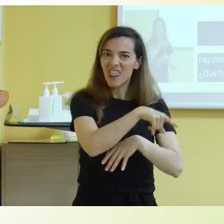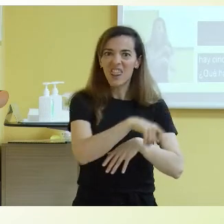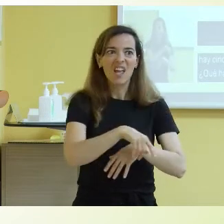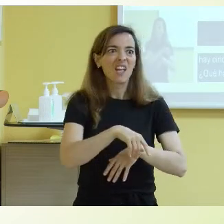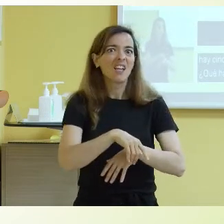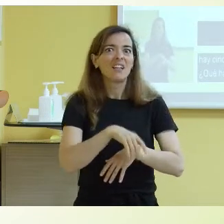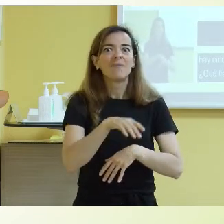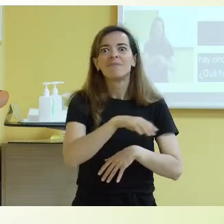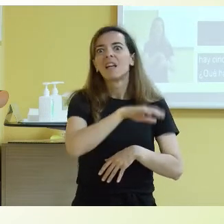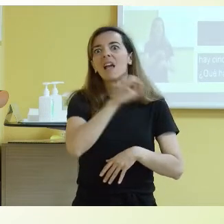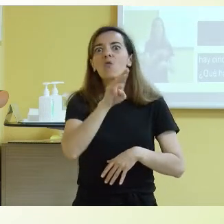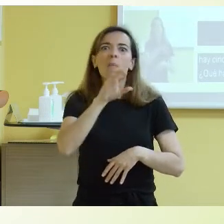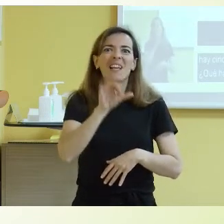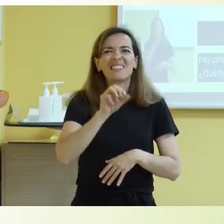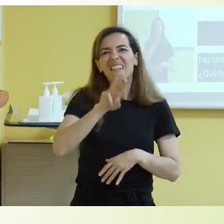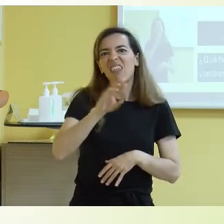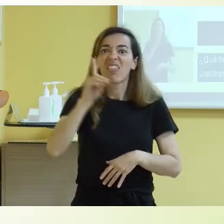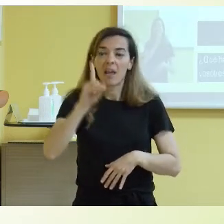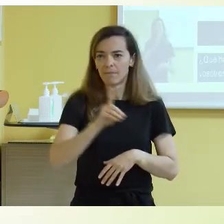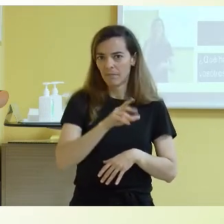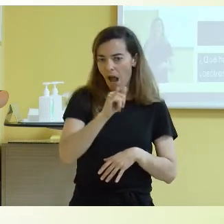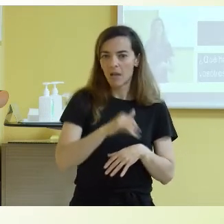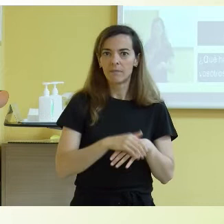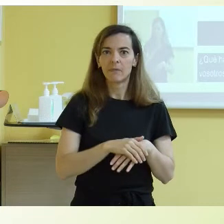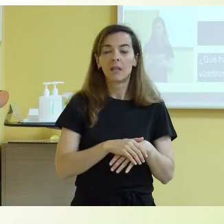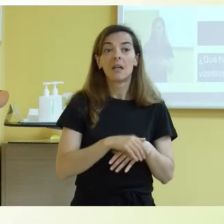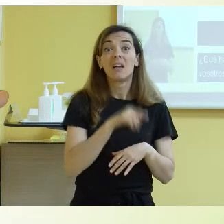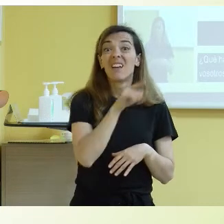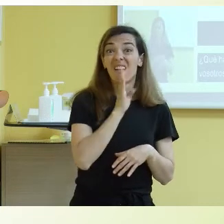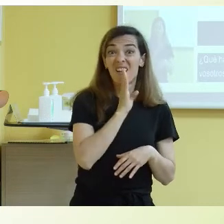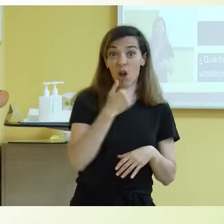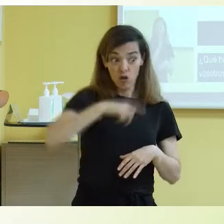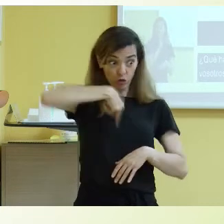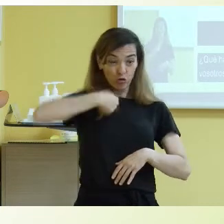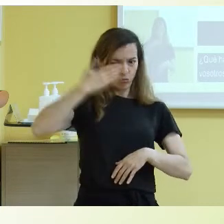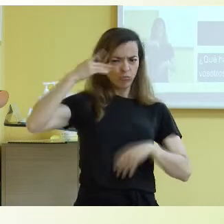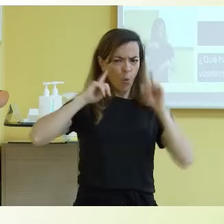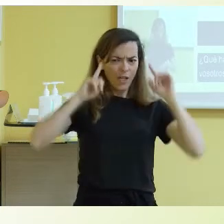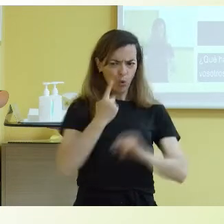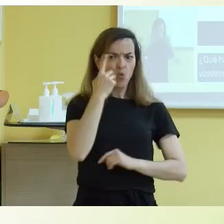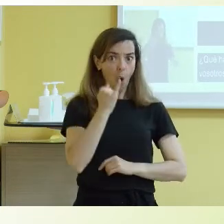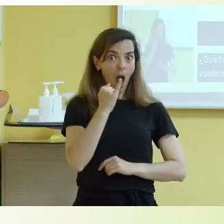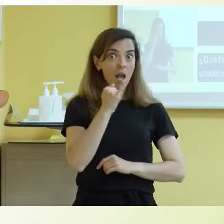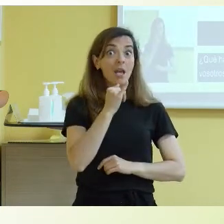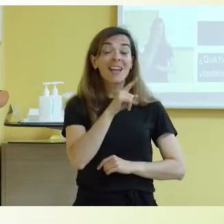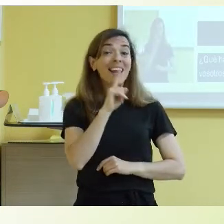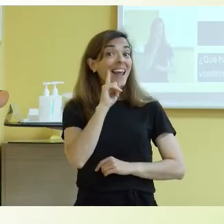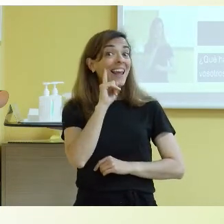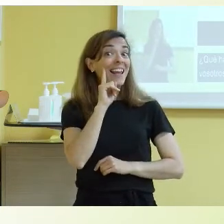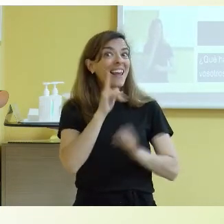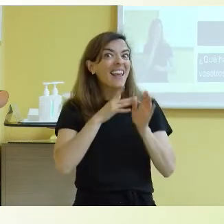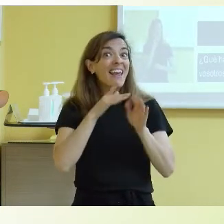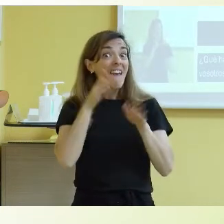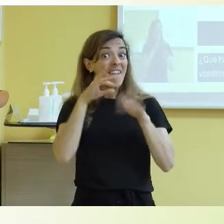VPS 13D. El VPS 13D, nosotros tuvimos un caso que no estaba no estaba definida